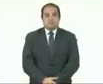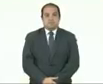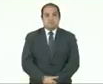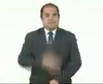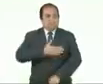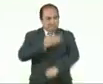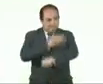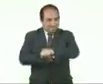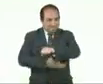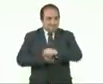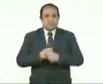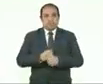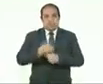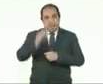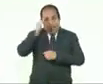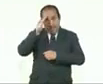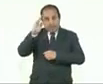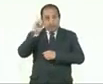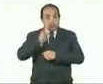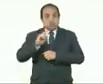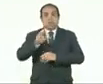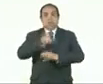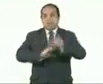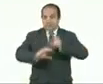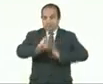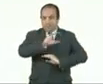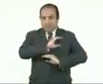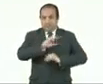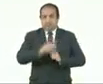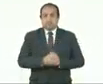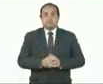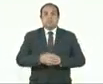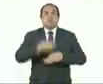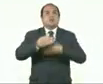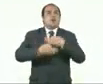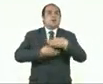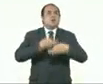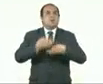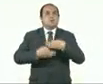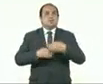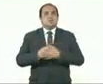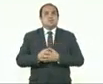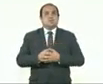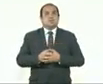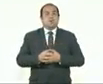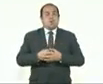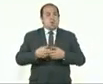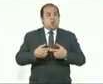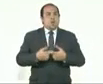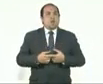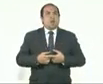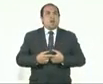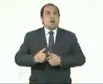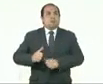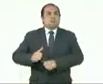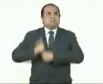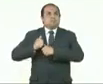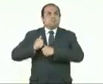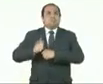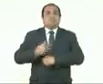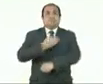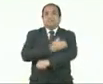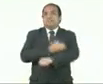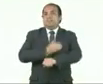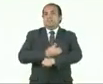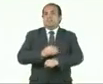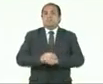Muy buenas tardes a la señora Claudia Sheinbaum y a todo el órgano de gobierno que hoy le acompaña